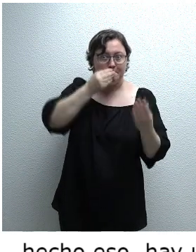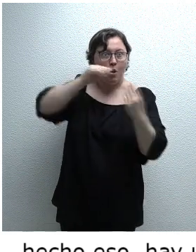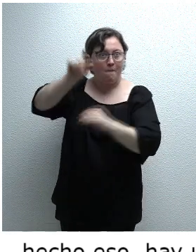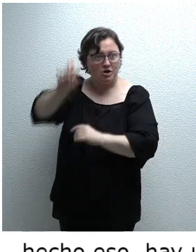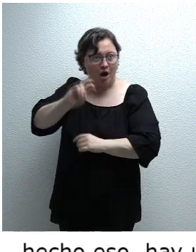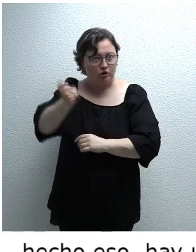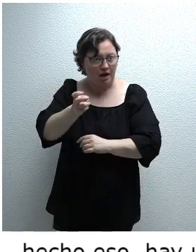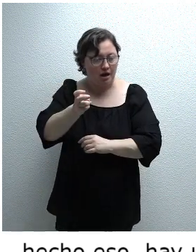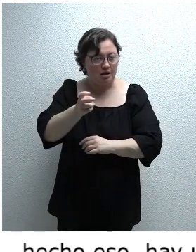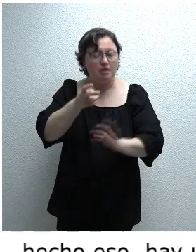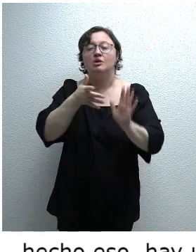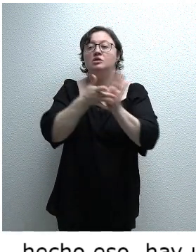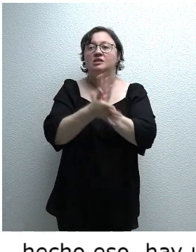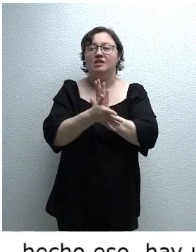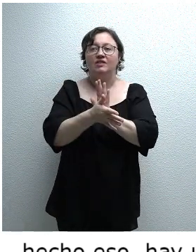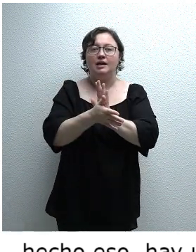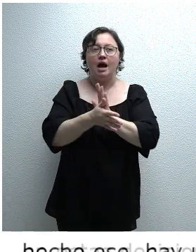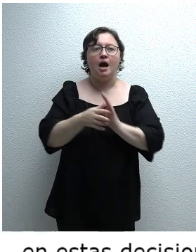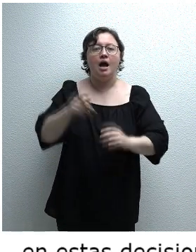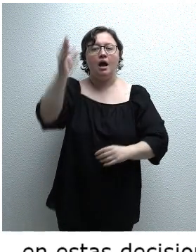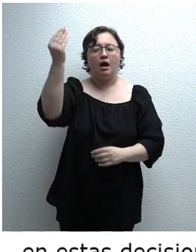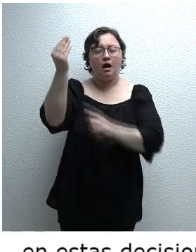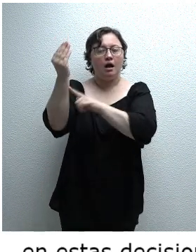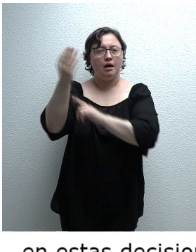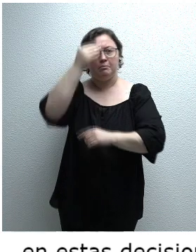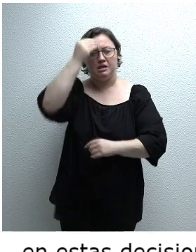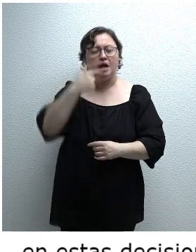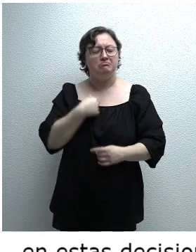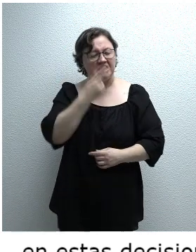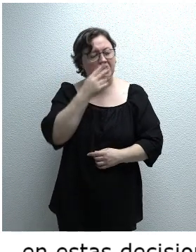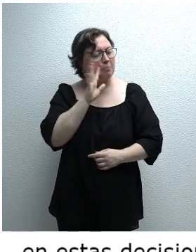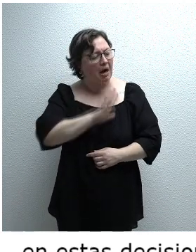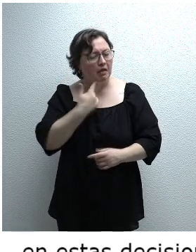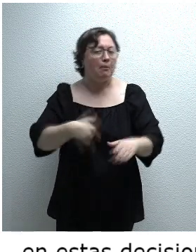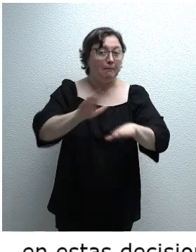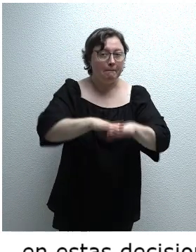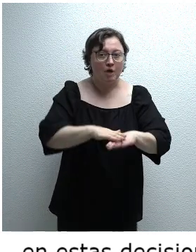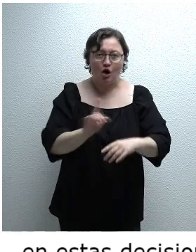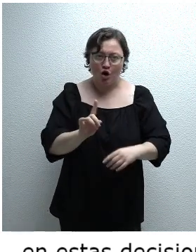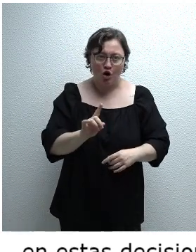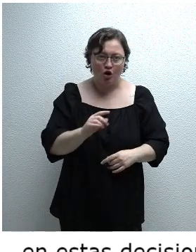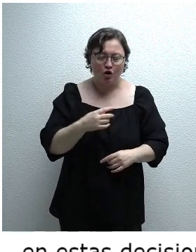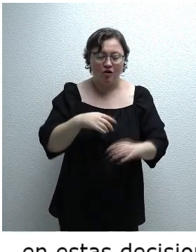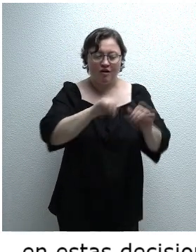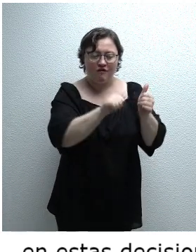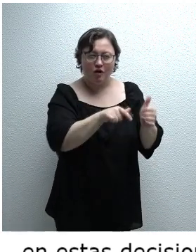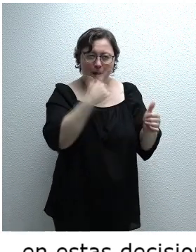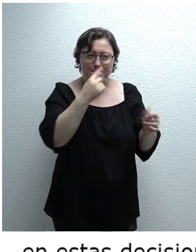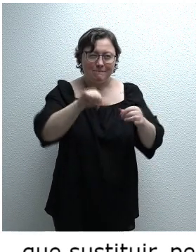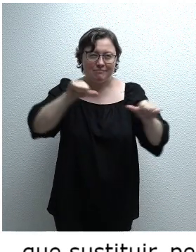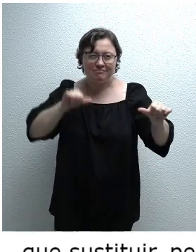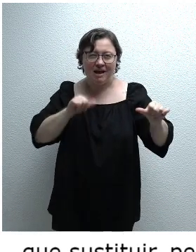no lo harán conforme a lo que ellos piensen que es mi interés, sino en cómo yo habría resuelto, cómo yo